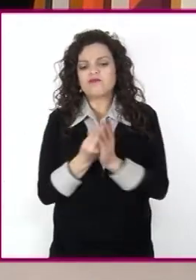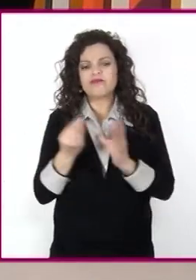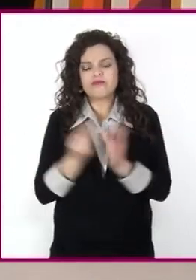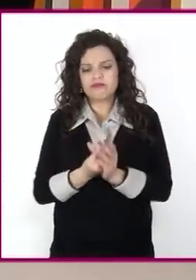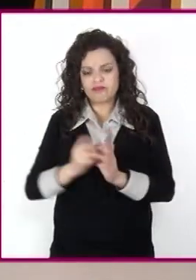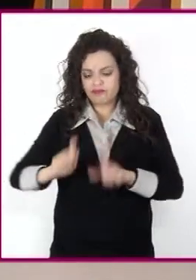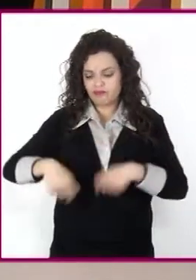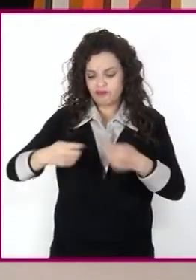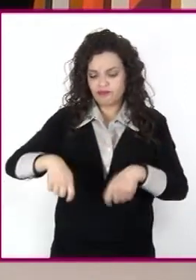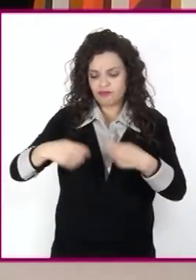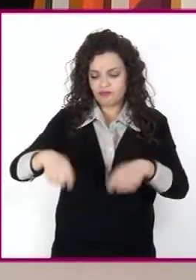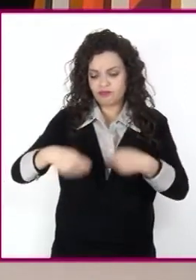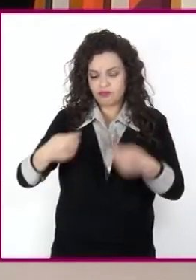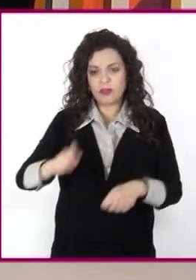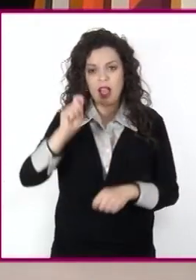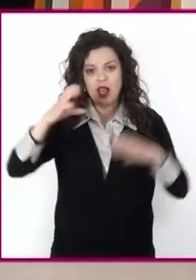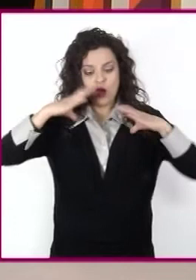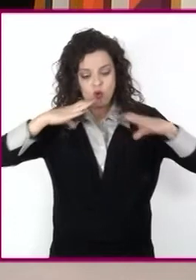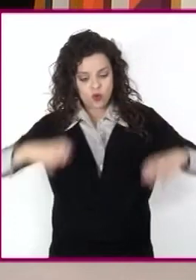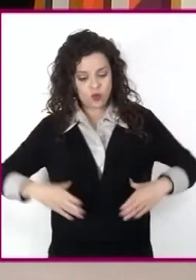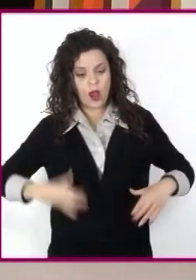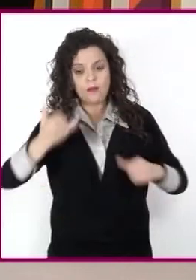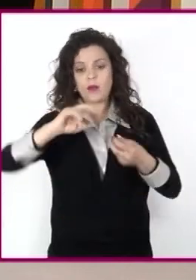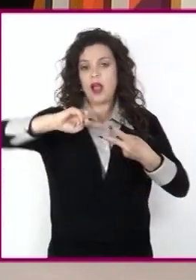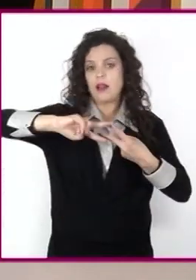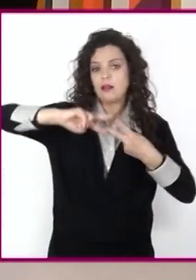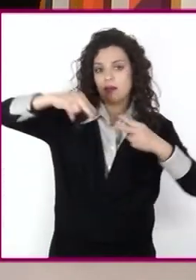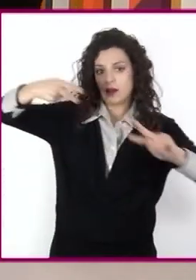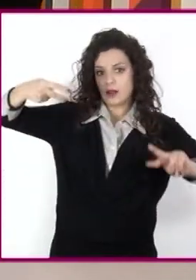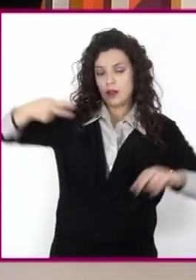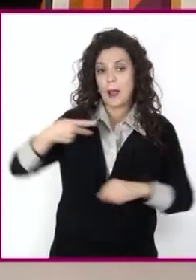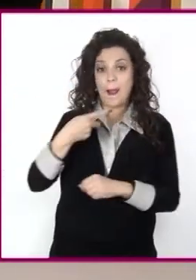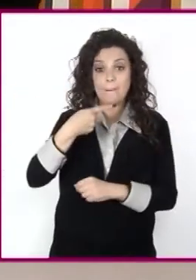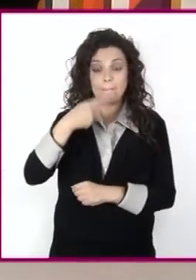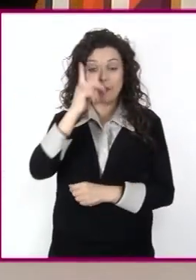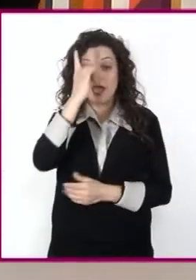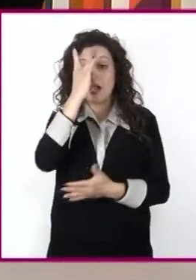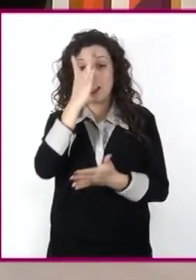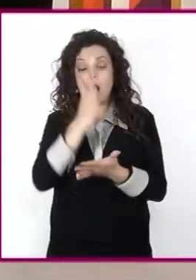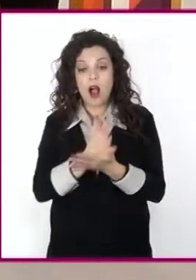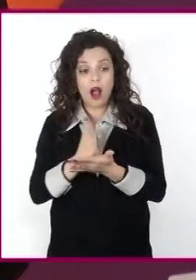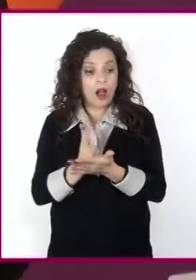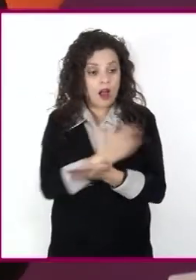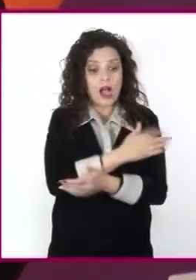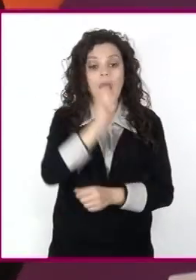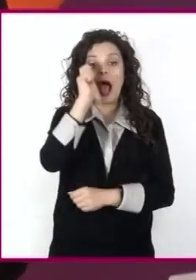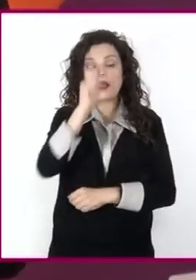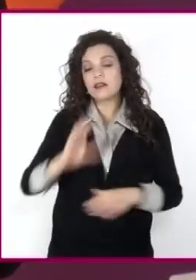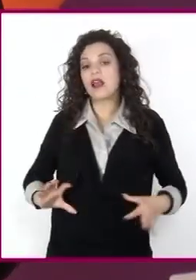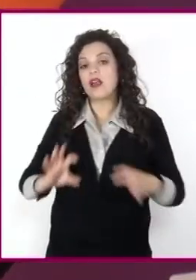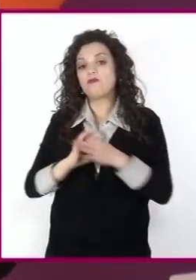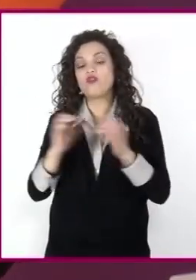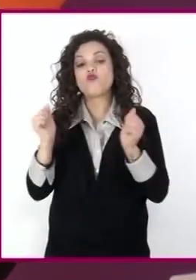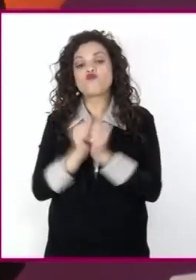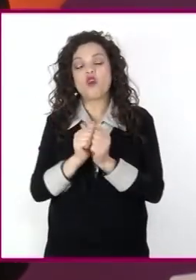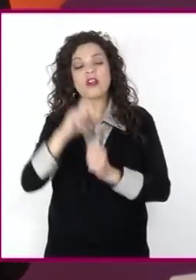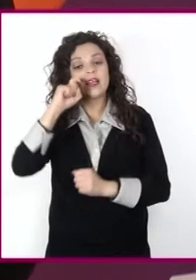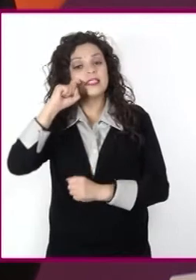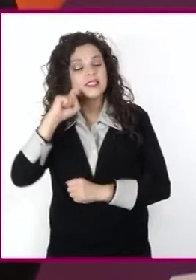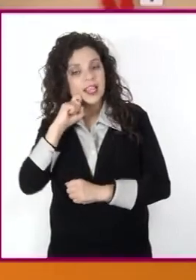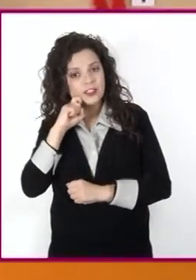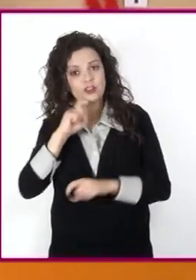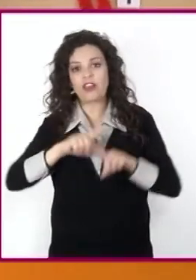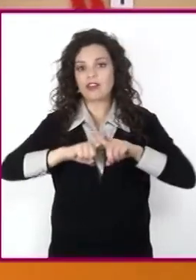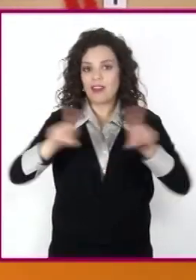y genéticas, excepto las que están vinculadas con el sexo. Mientras que